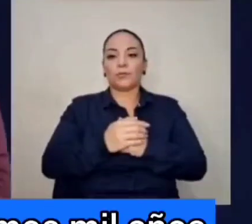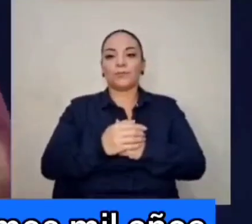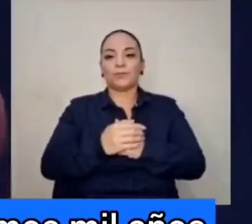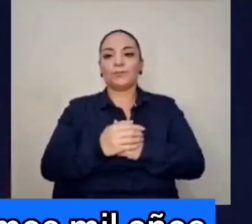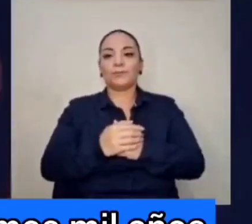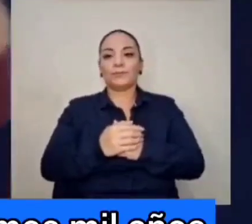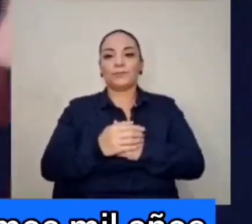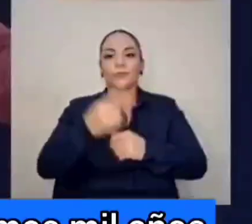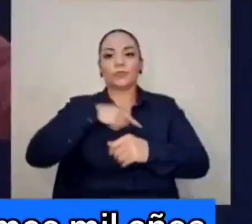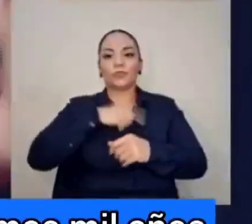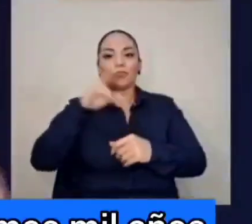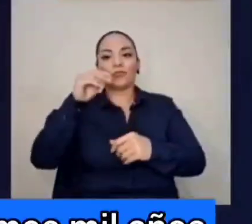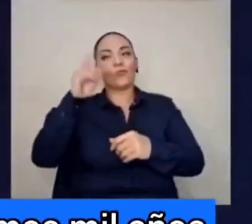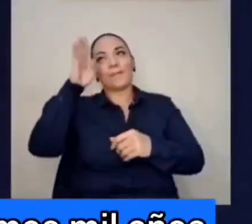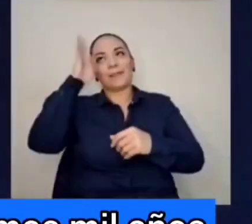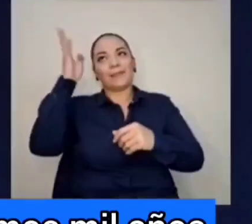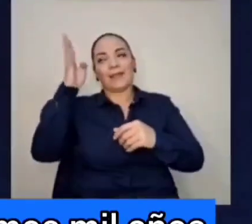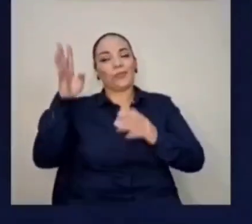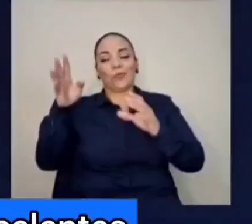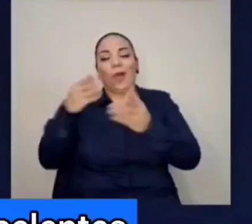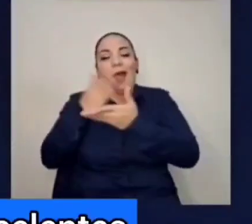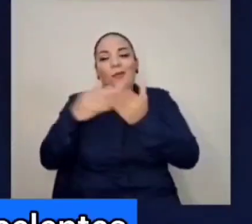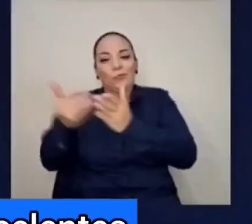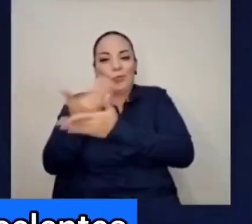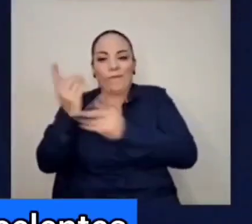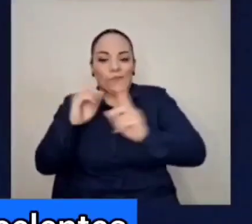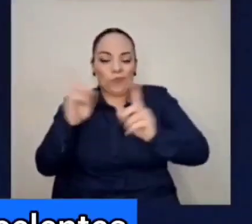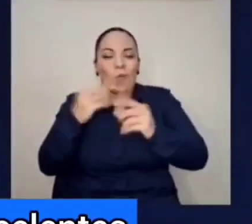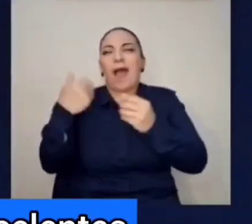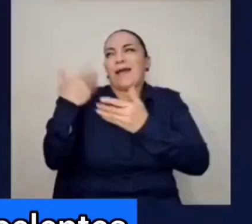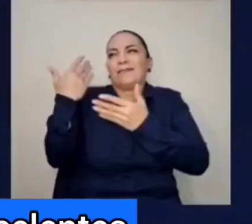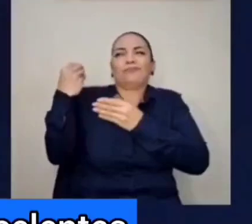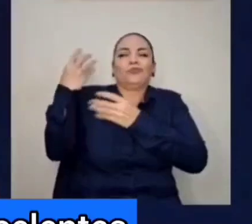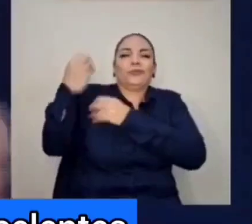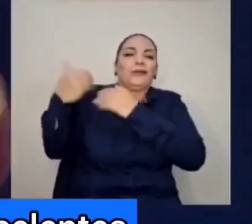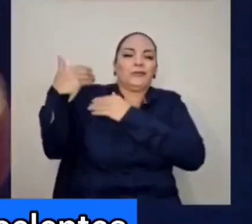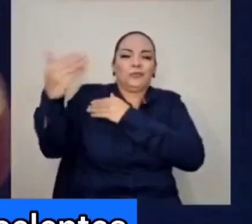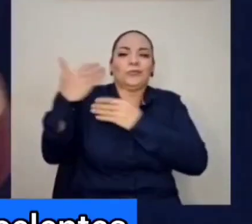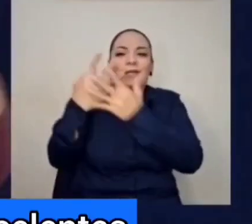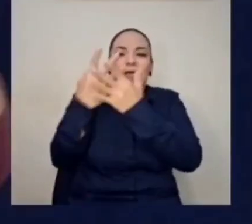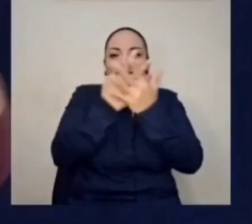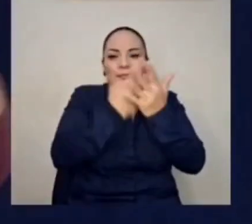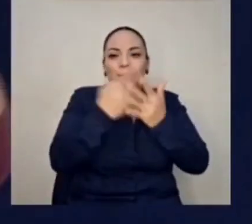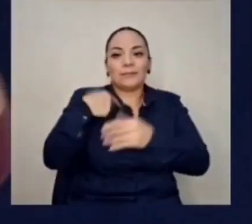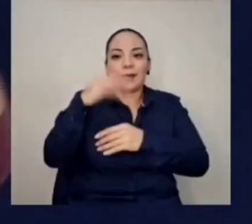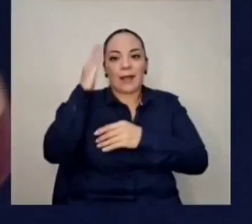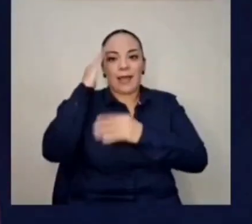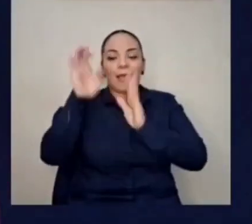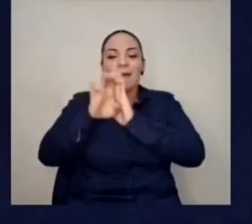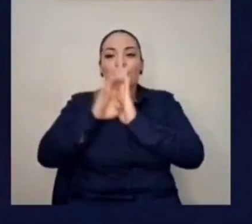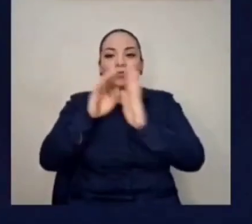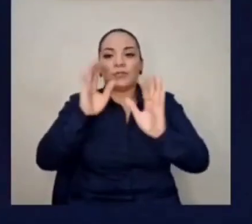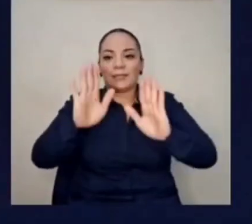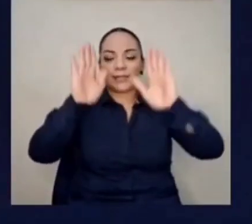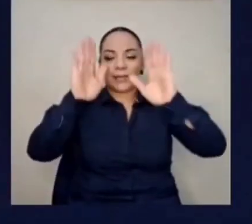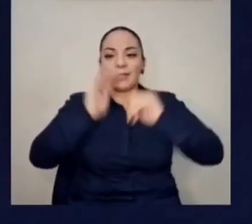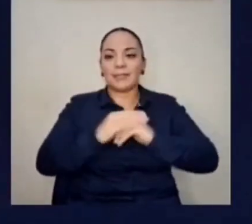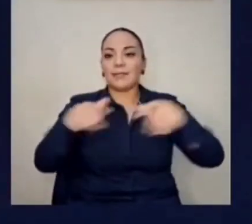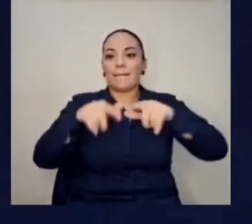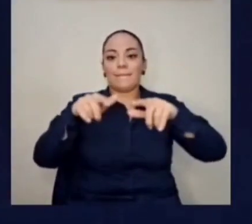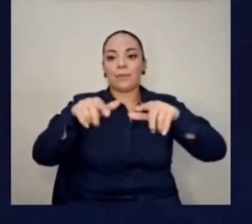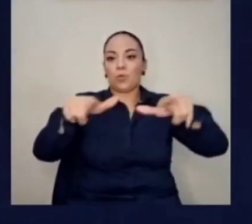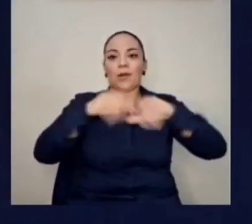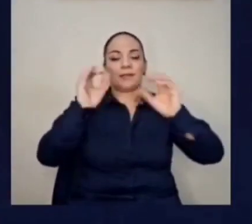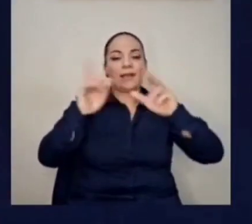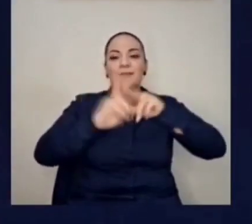pues cuántas cárceles no han habido en los últimos 1000 años como para tomar cientos de referencias excelentes para hacer un lugar del que nadie se puede escapar y